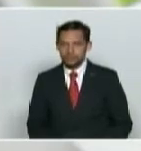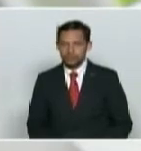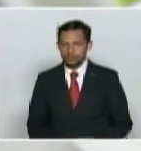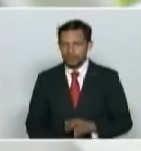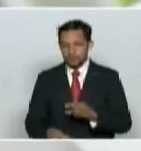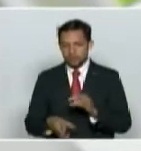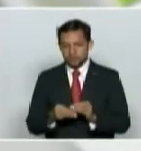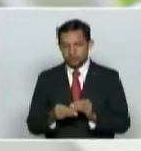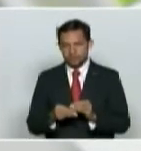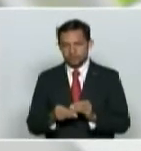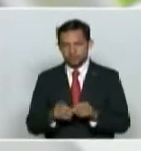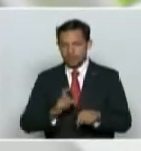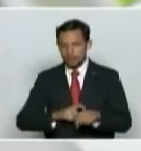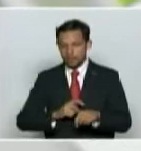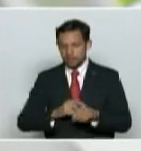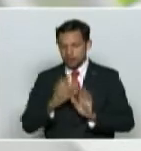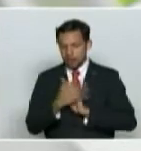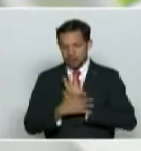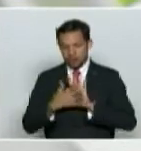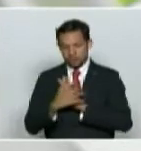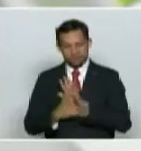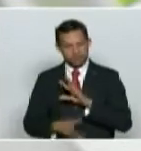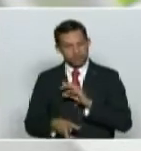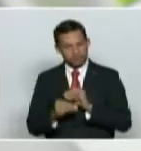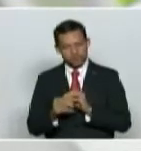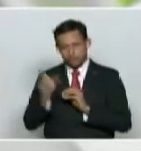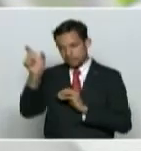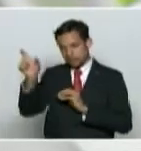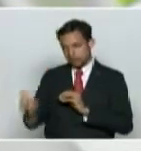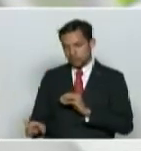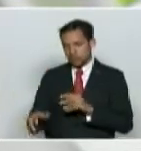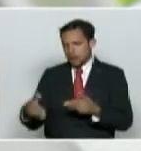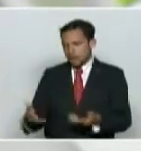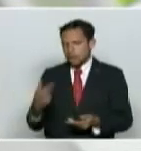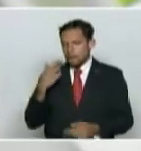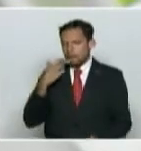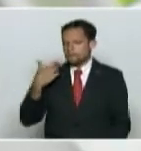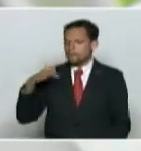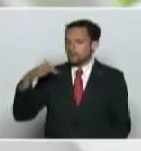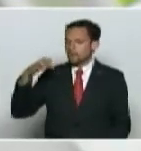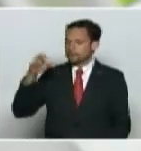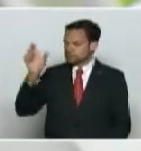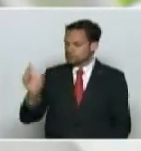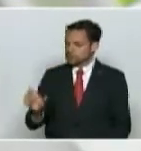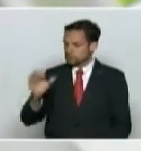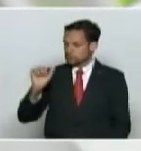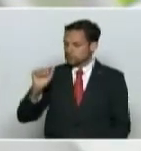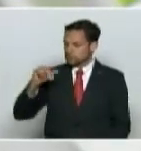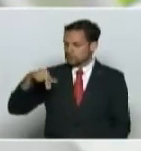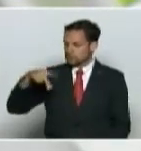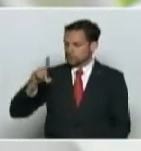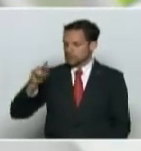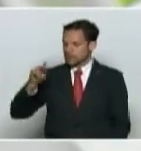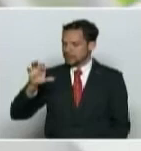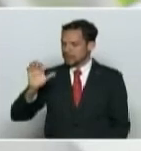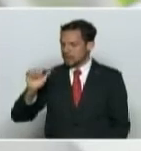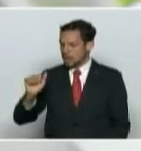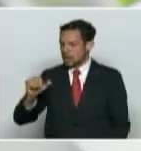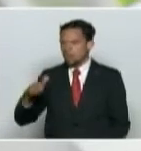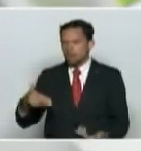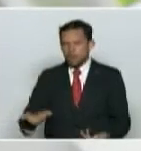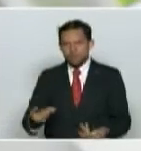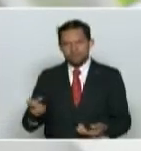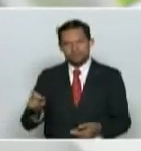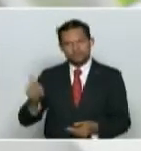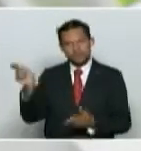Bueno, Andrea, en esta segunda parte del programa, pues hablemos un poco de su perfil profesional. ¿Cómo llega Andrea Quintero Vélez a Telecafé? Bueno,